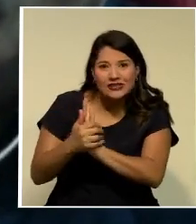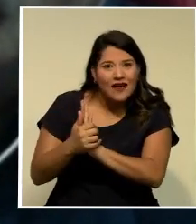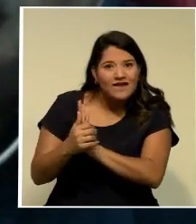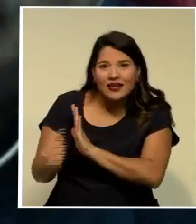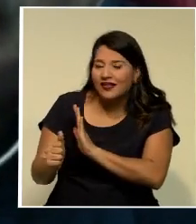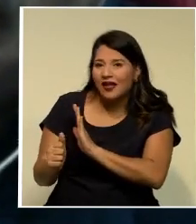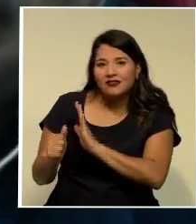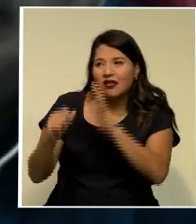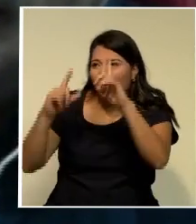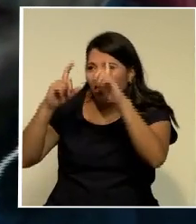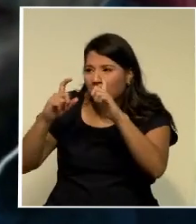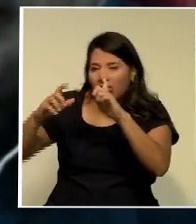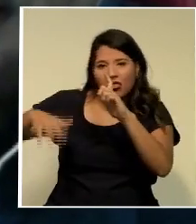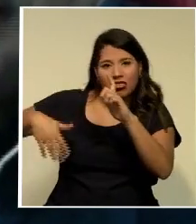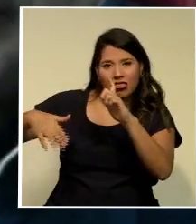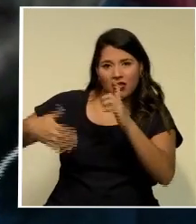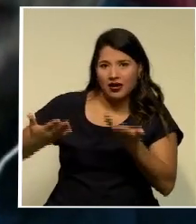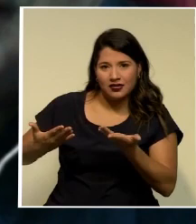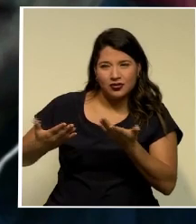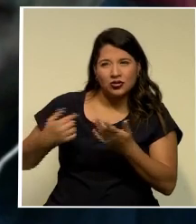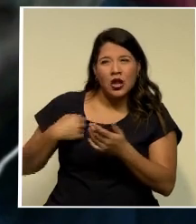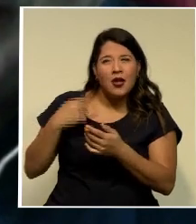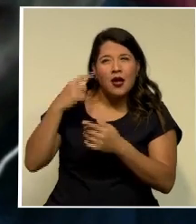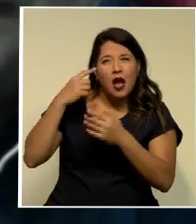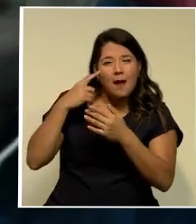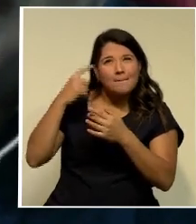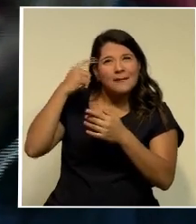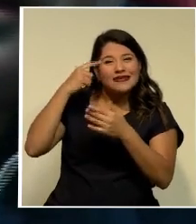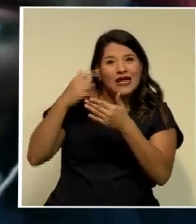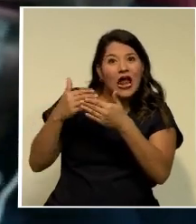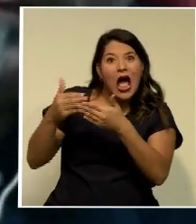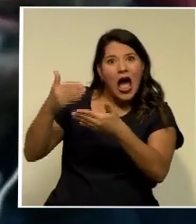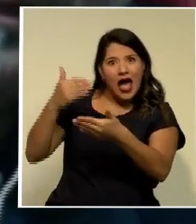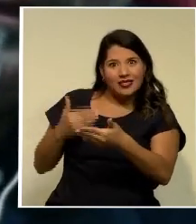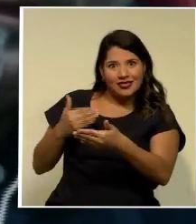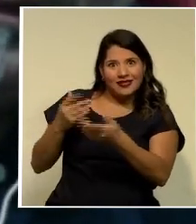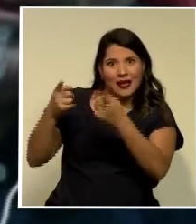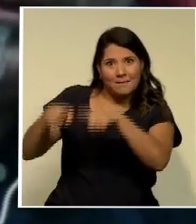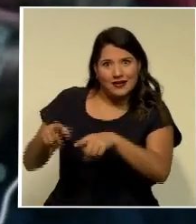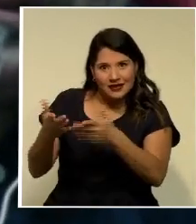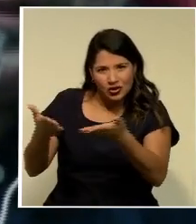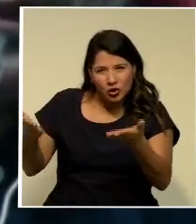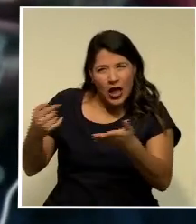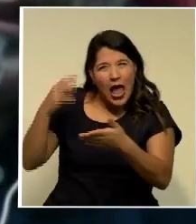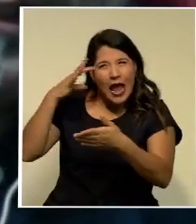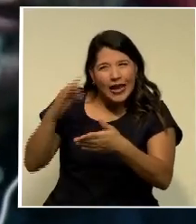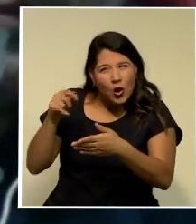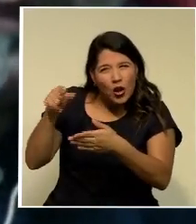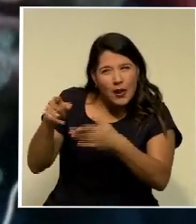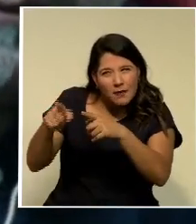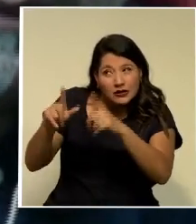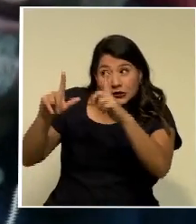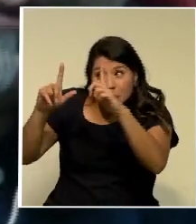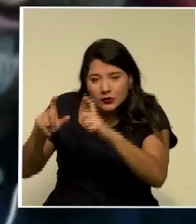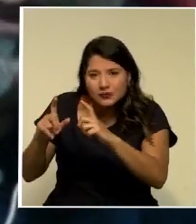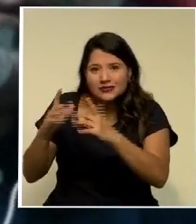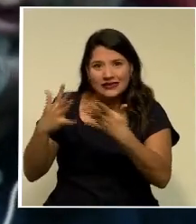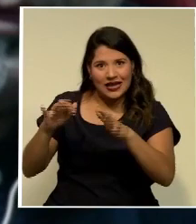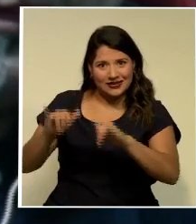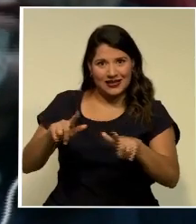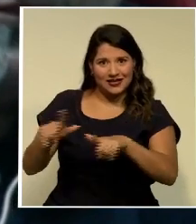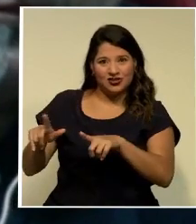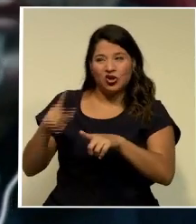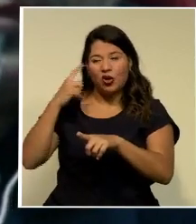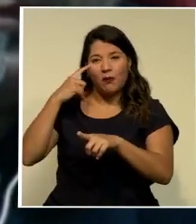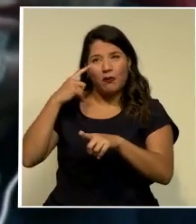la sensibilidad. Y desgraciadamente la sensibilidad a eso se trae, ¿verdad? Entonces, ¿qué es lo que pasa también? Que, por